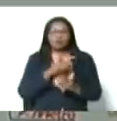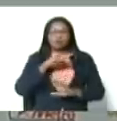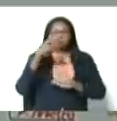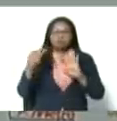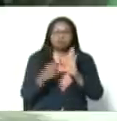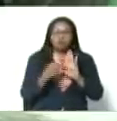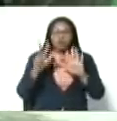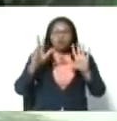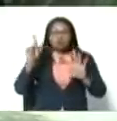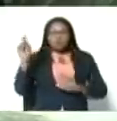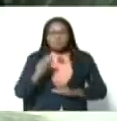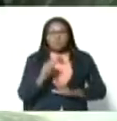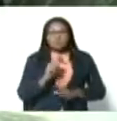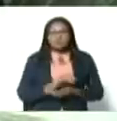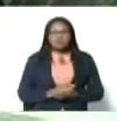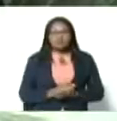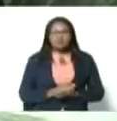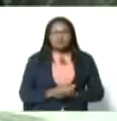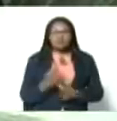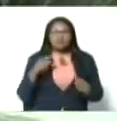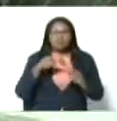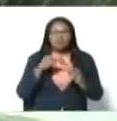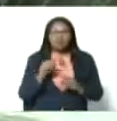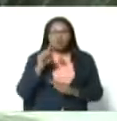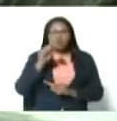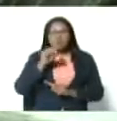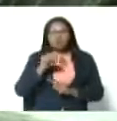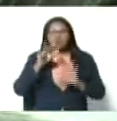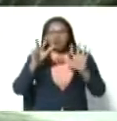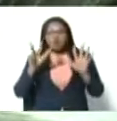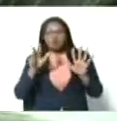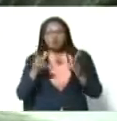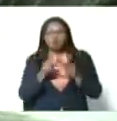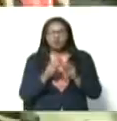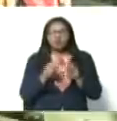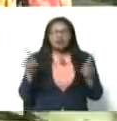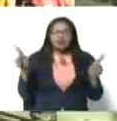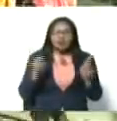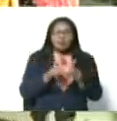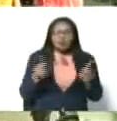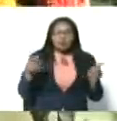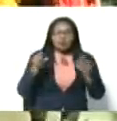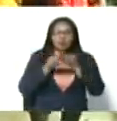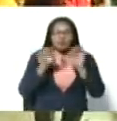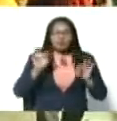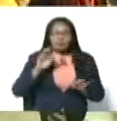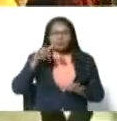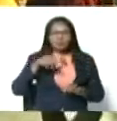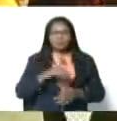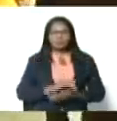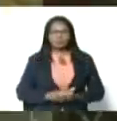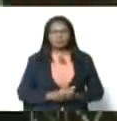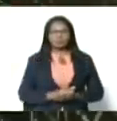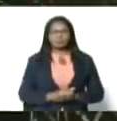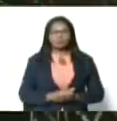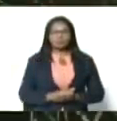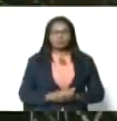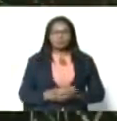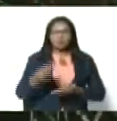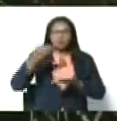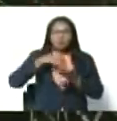aproximadamente 8 meses, con la instalación de 1.8 kilómetros de vía férrea, colocación de durmientes, colocación